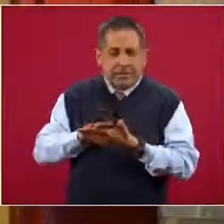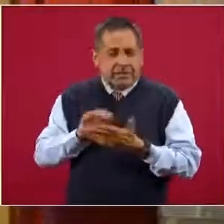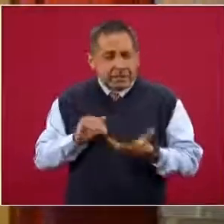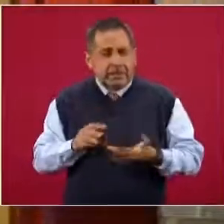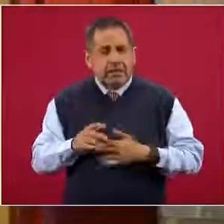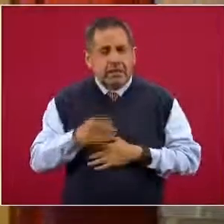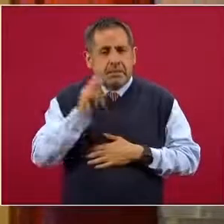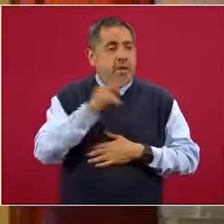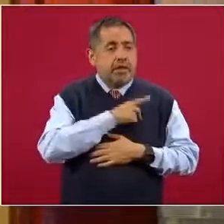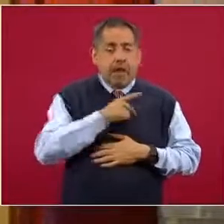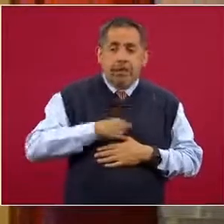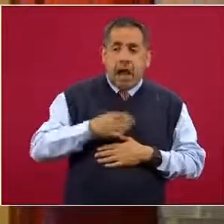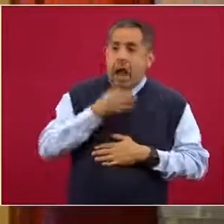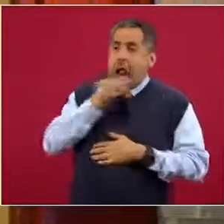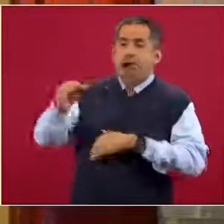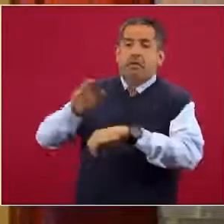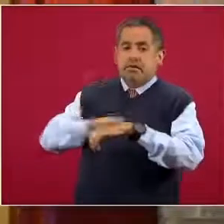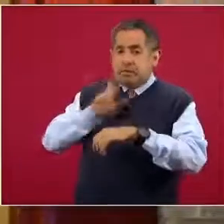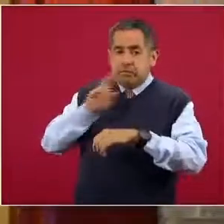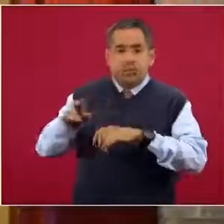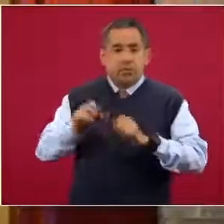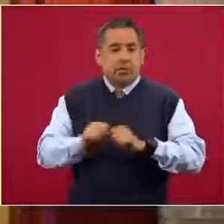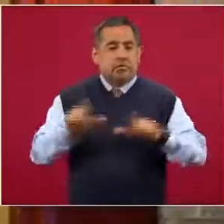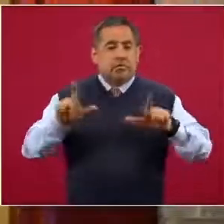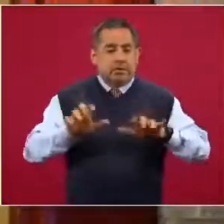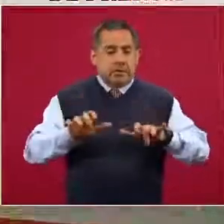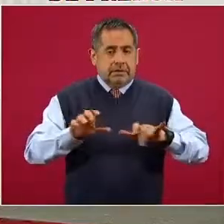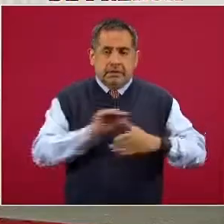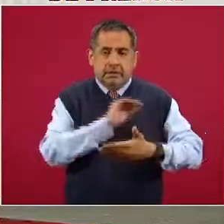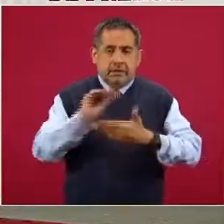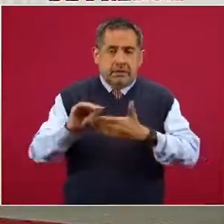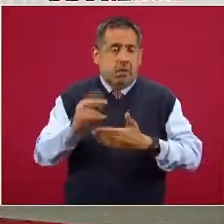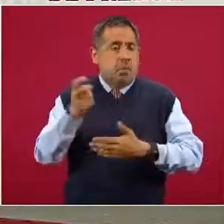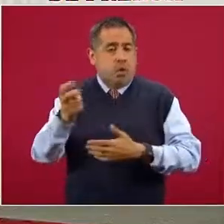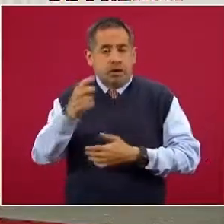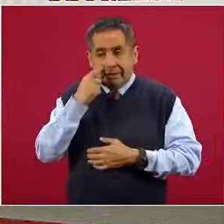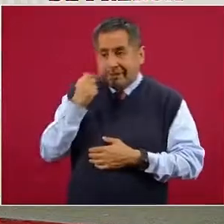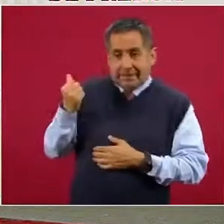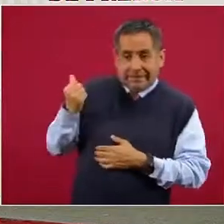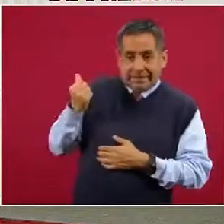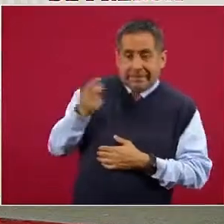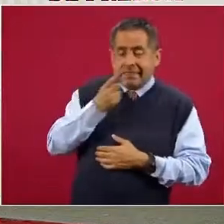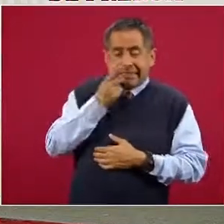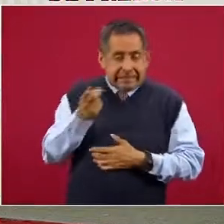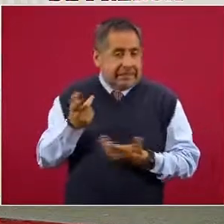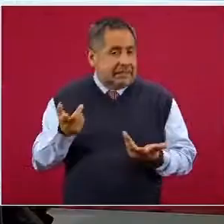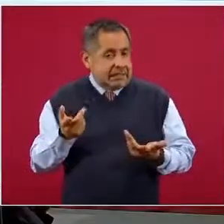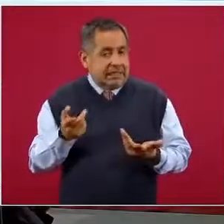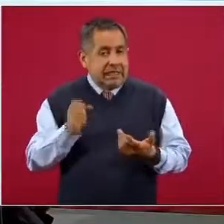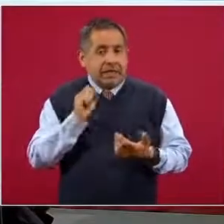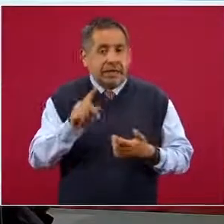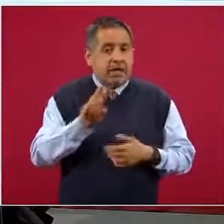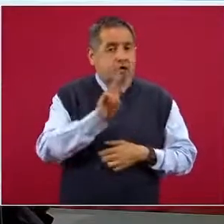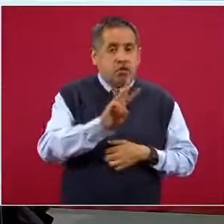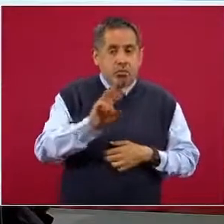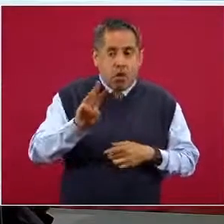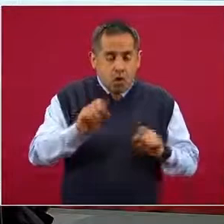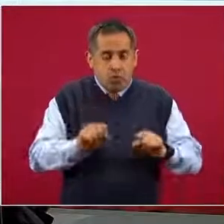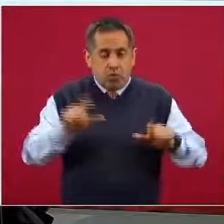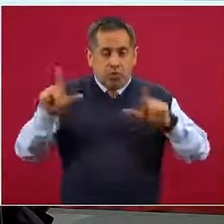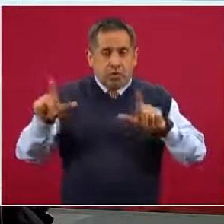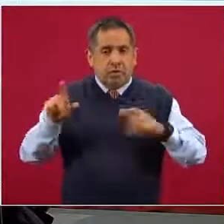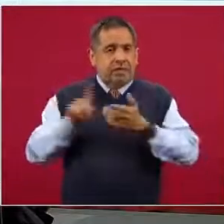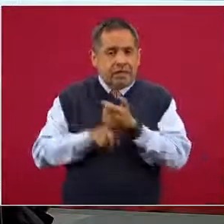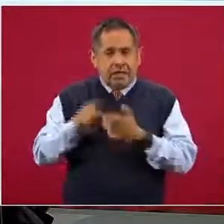ser reportados en la plataforma en línea. Por lo tanto, el segundo elemento también es que la plataforma del